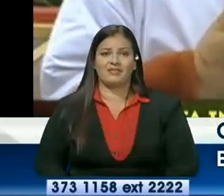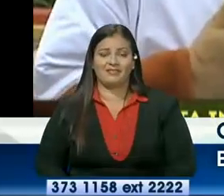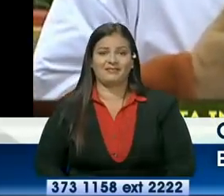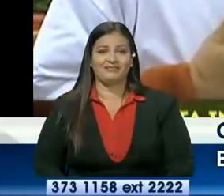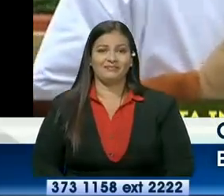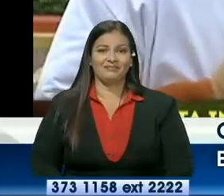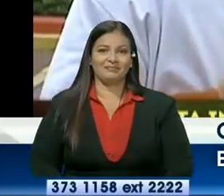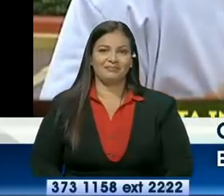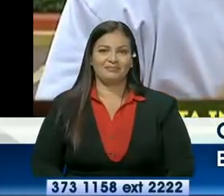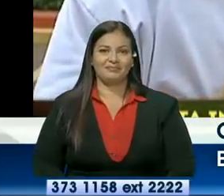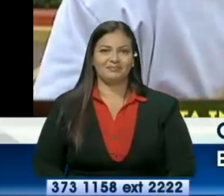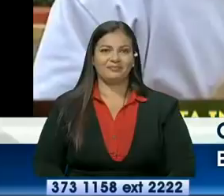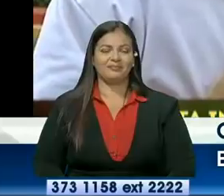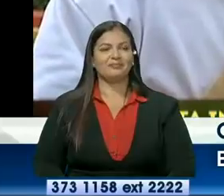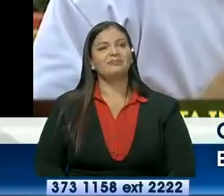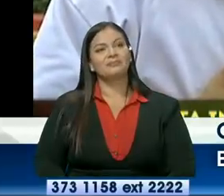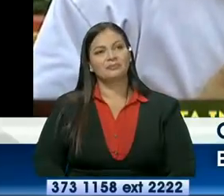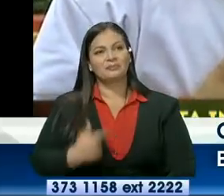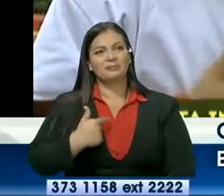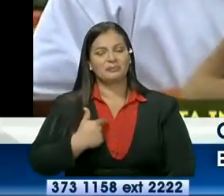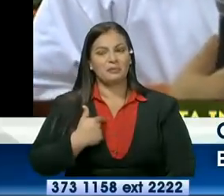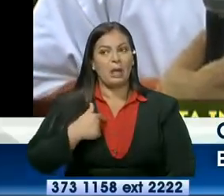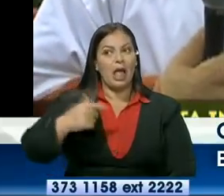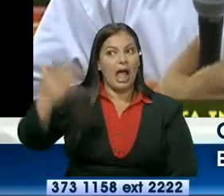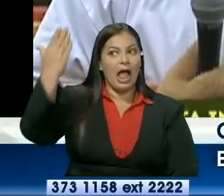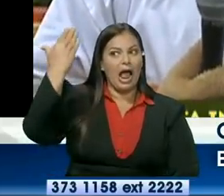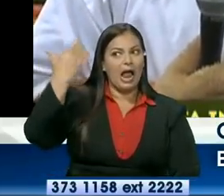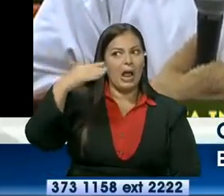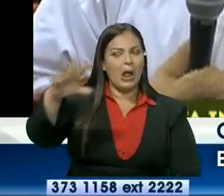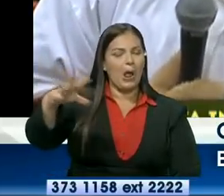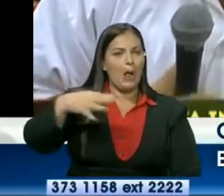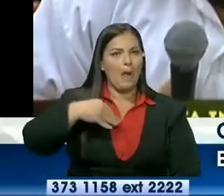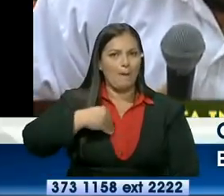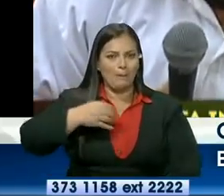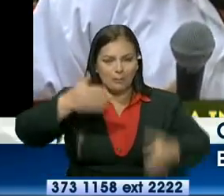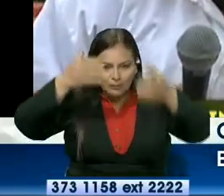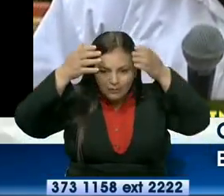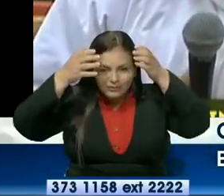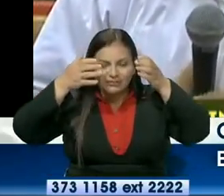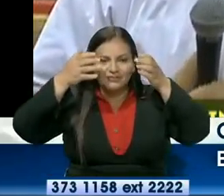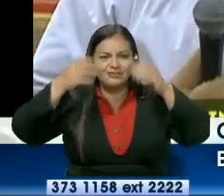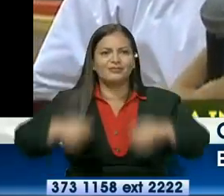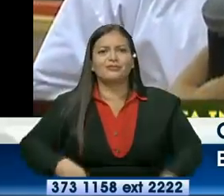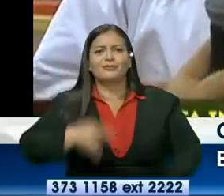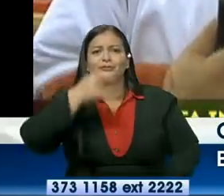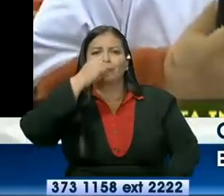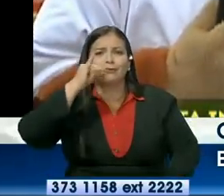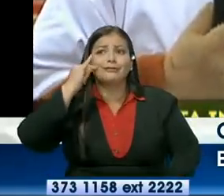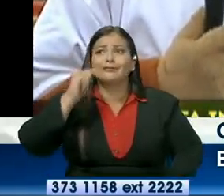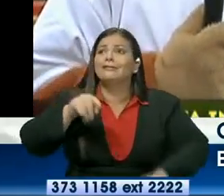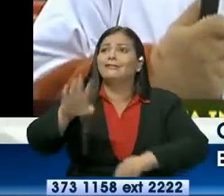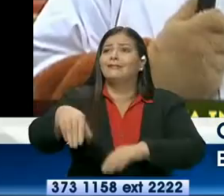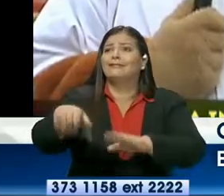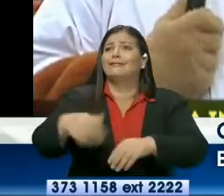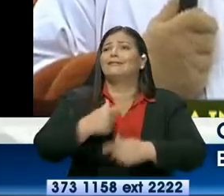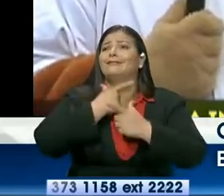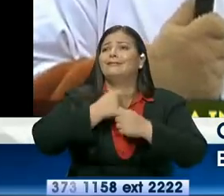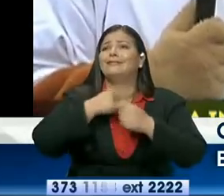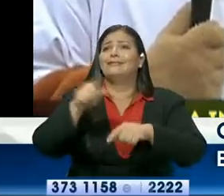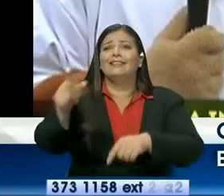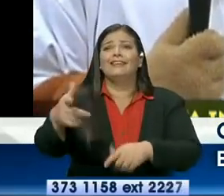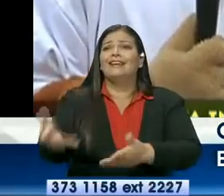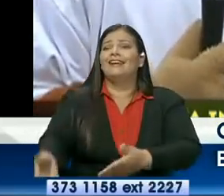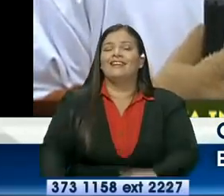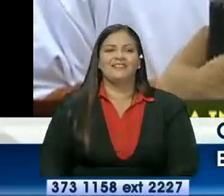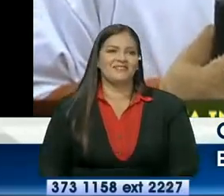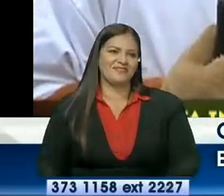precisamente es que yo interpreto a este personaje para poderle dar vida y para que los niños nos quieran y verdaderamente ser, digamos, lo